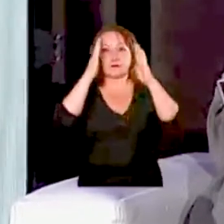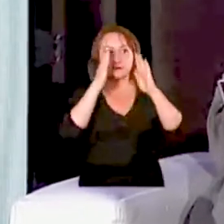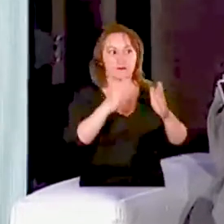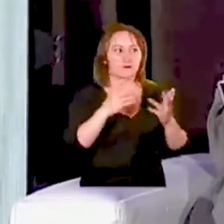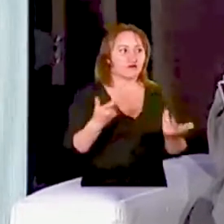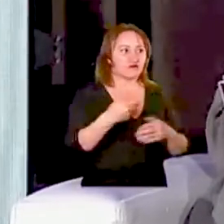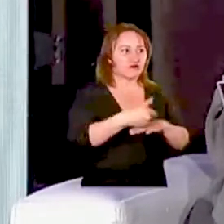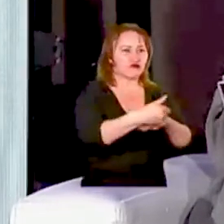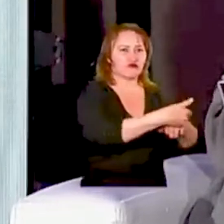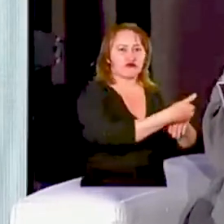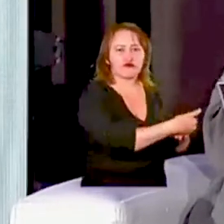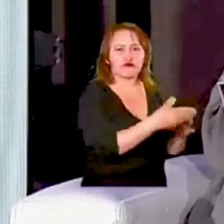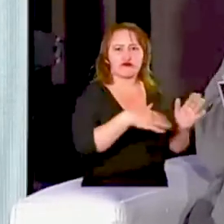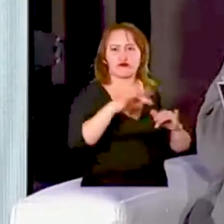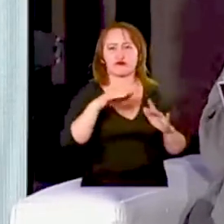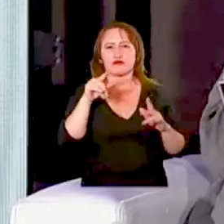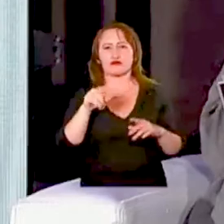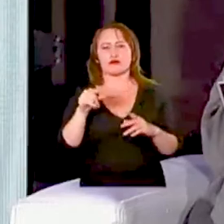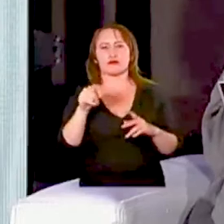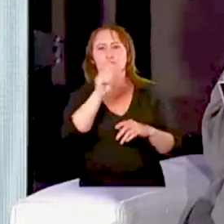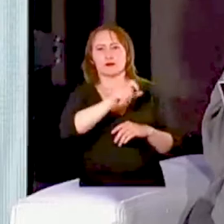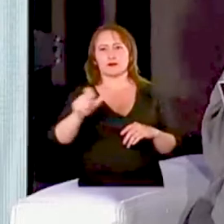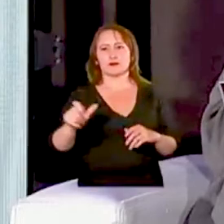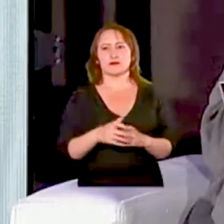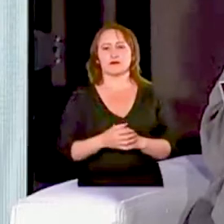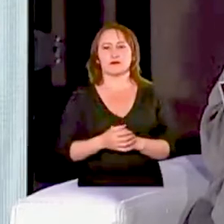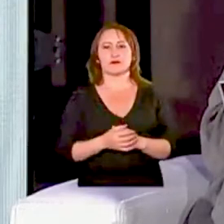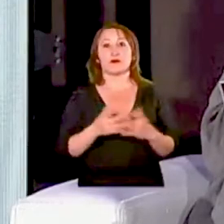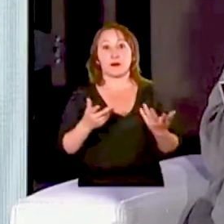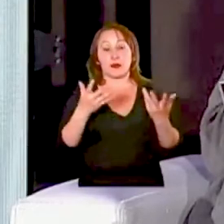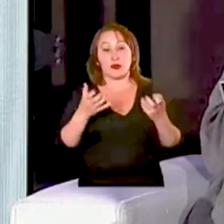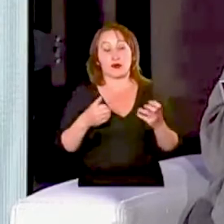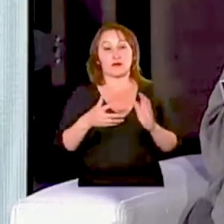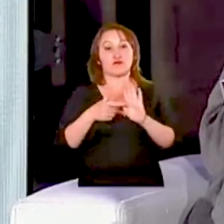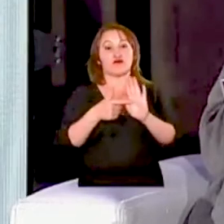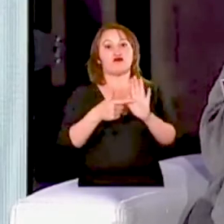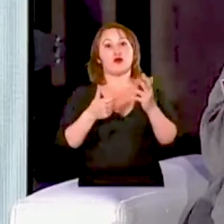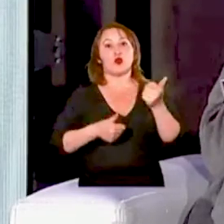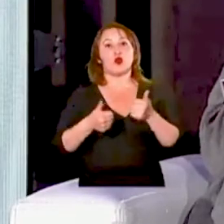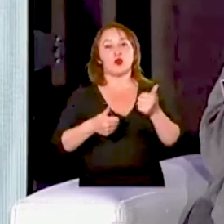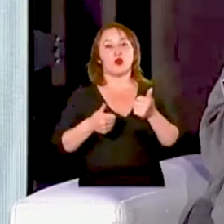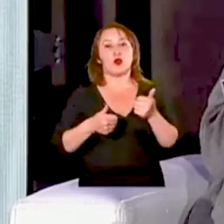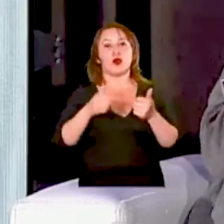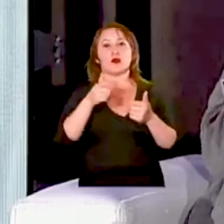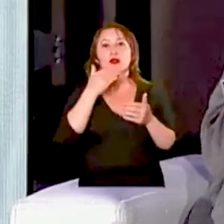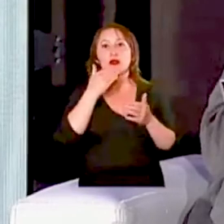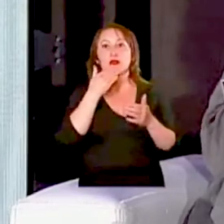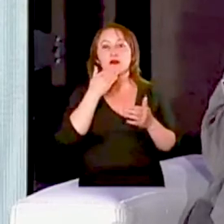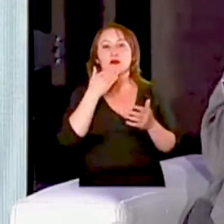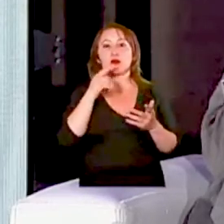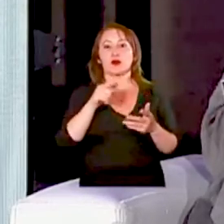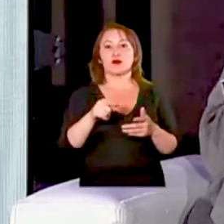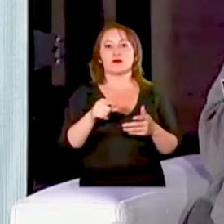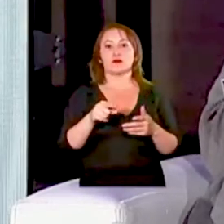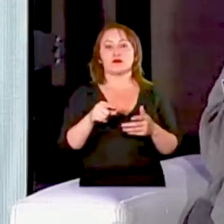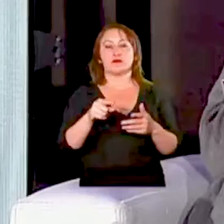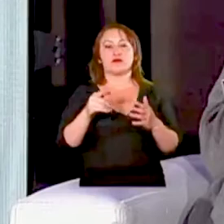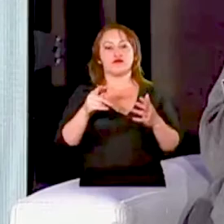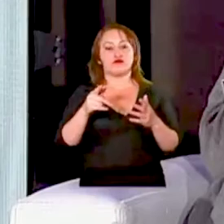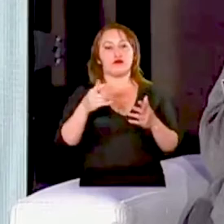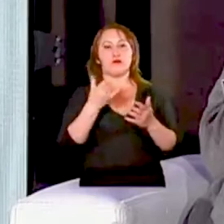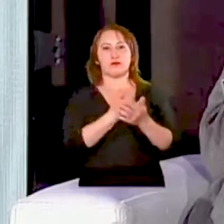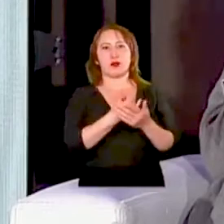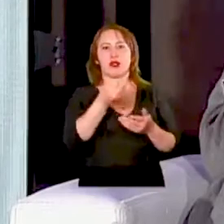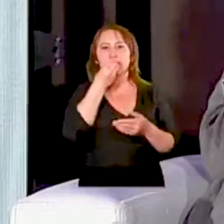las demandas más sentidas de la población. En ese sentido, quisiera destacar, por ejemplo, que en materia de alimentación escolar contamos con